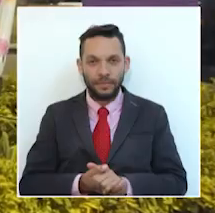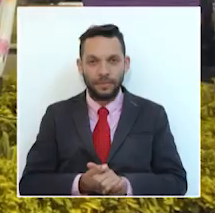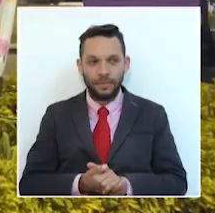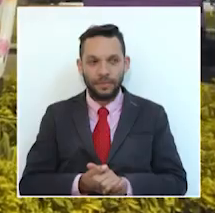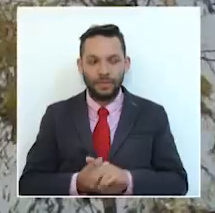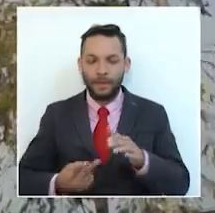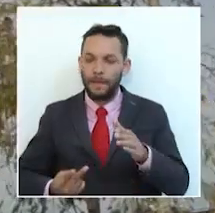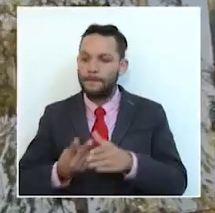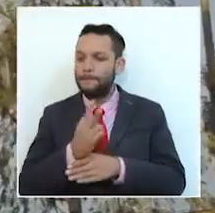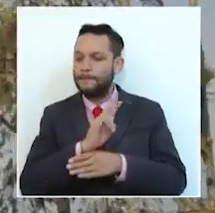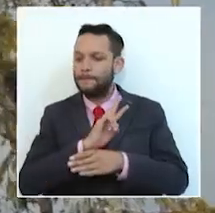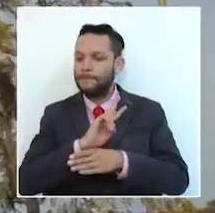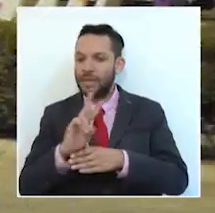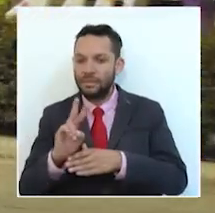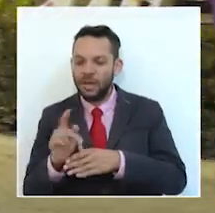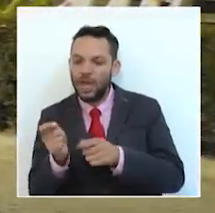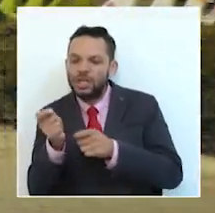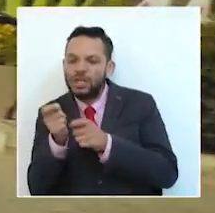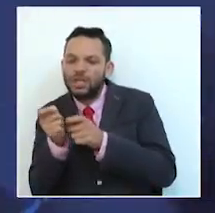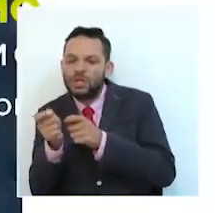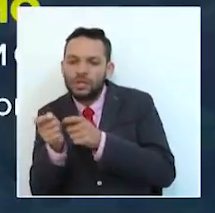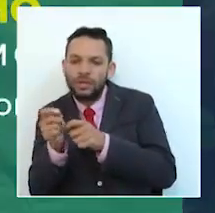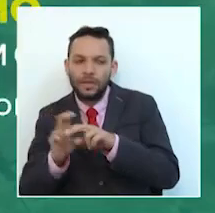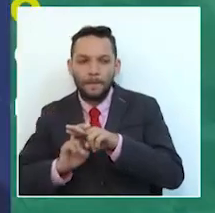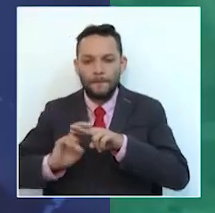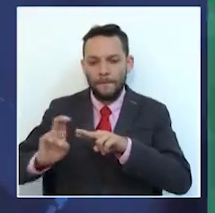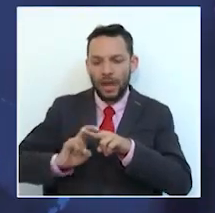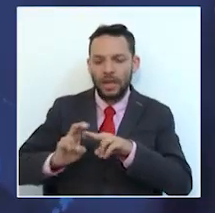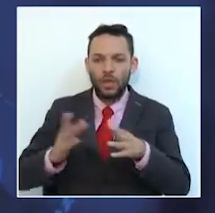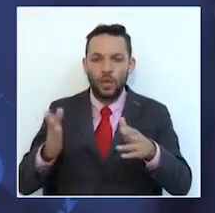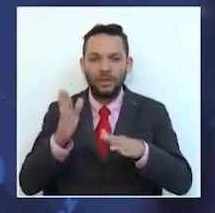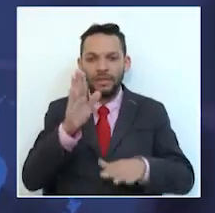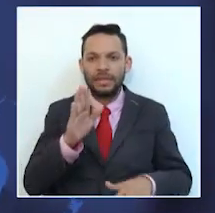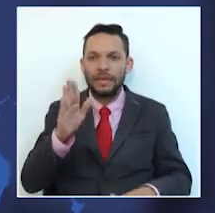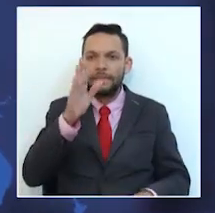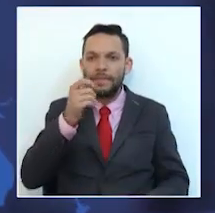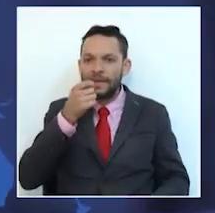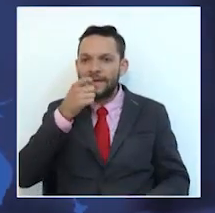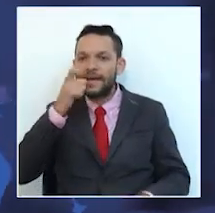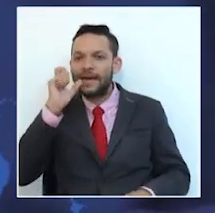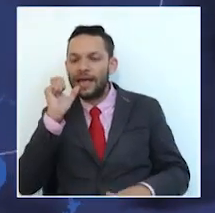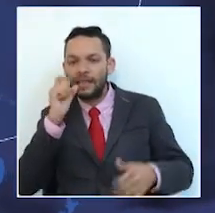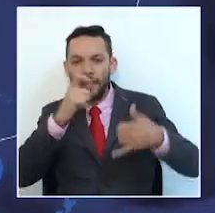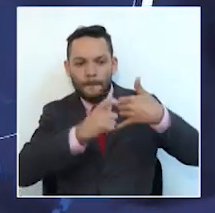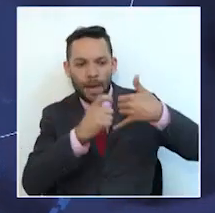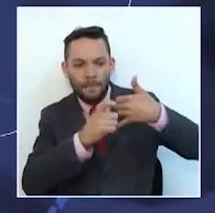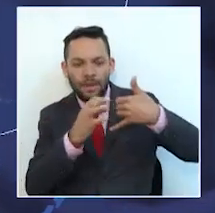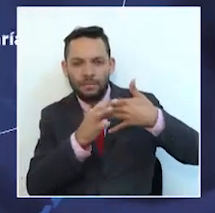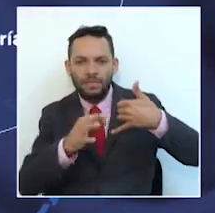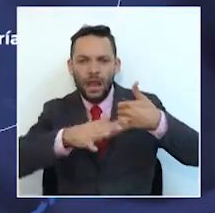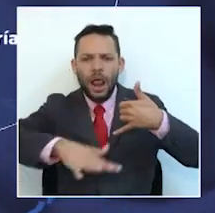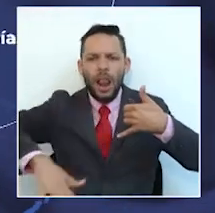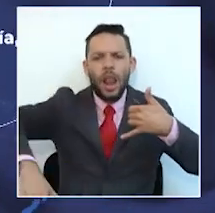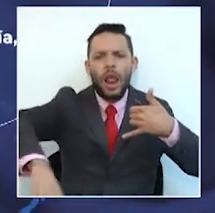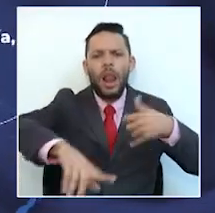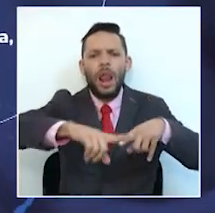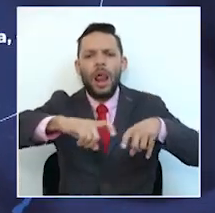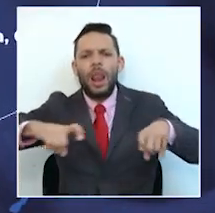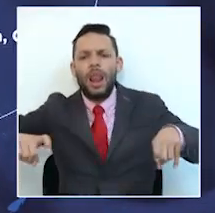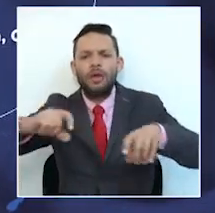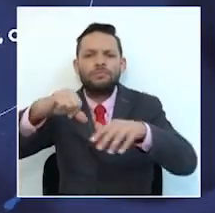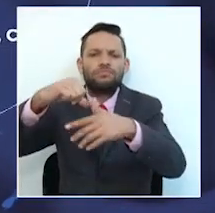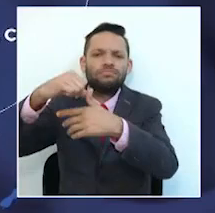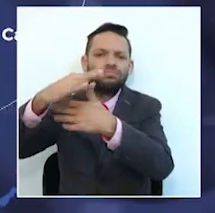villamaría vecina de manizales ubicada en el departamento de caldas es un territorio de imponentes paisajes con más de 500 especies de